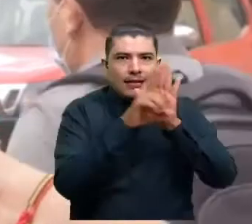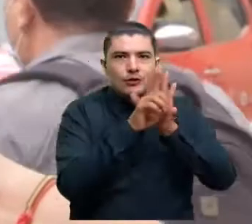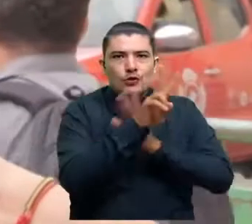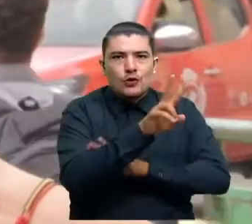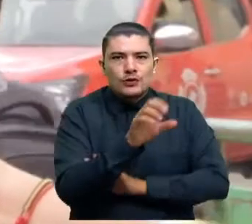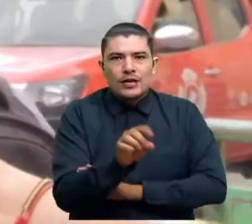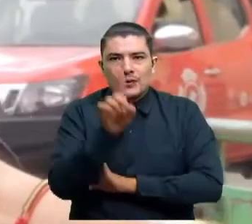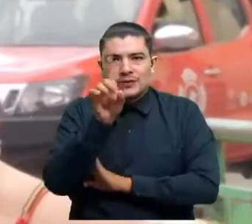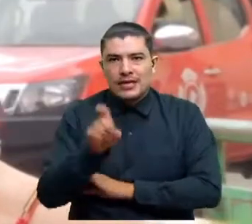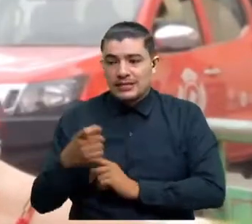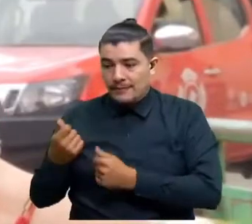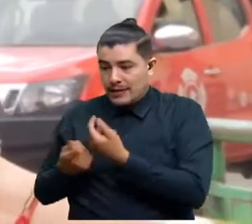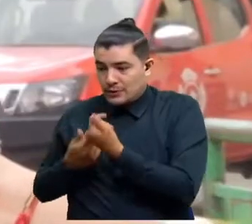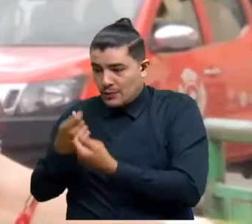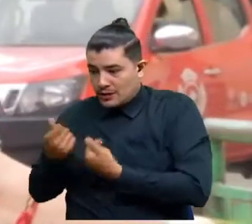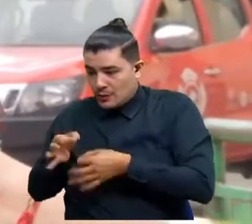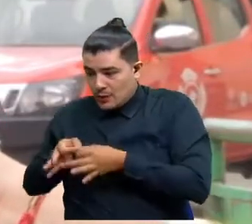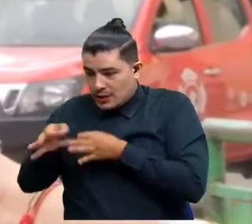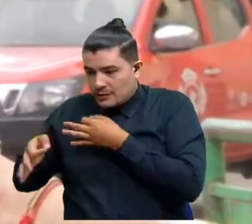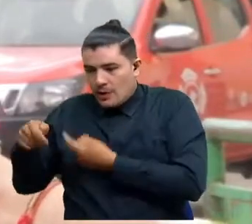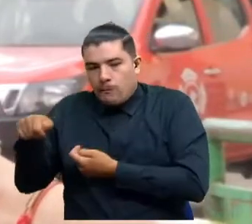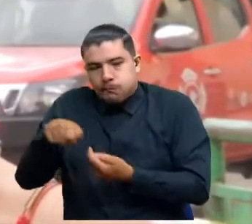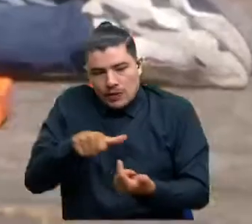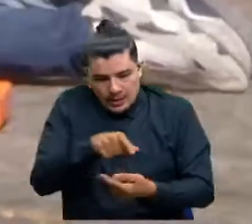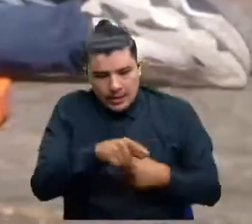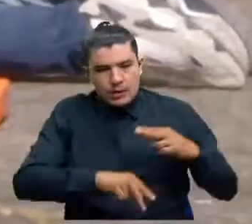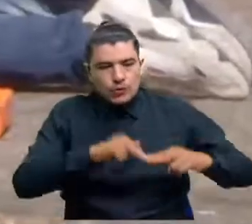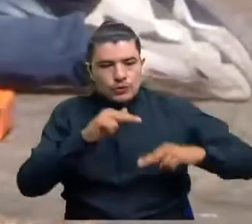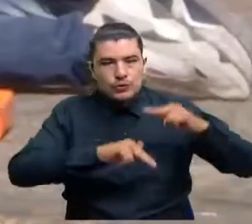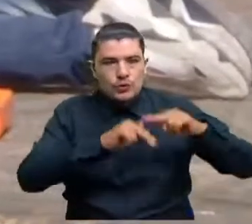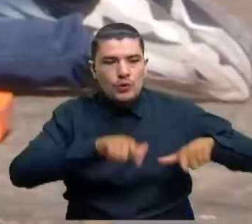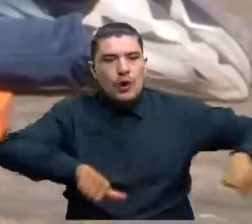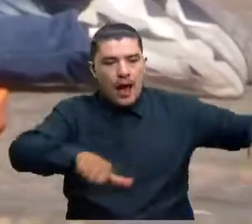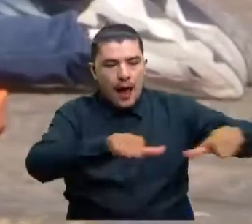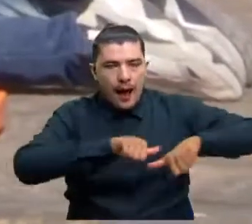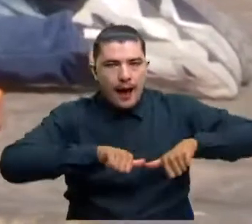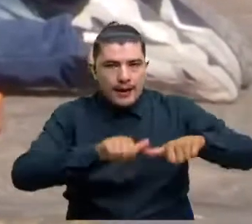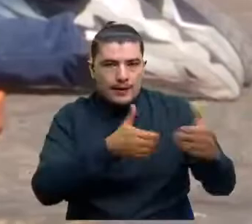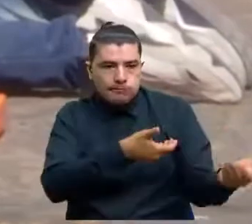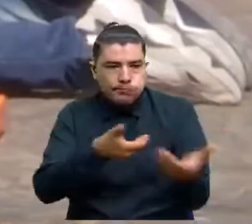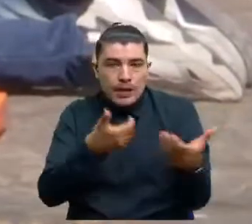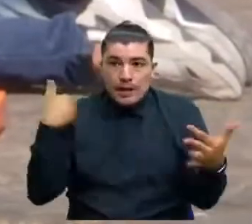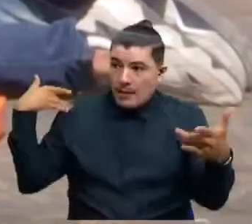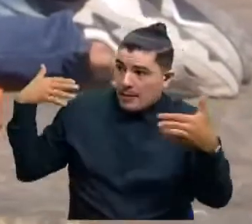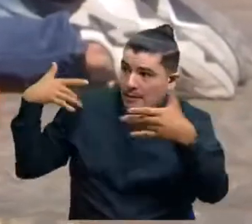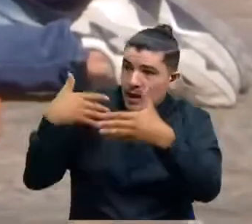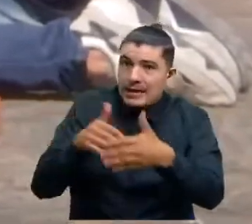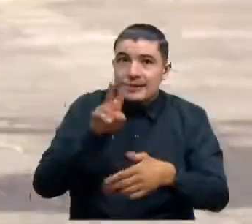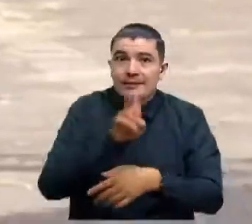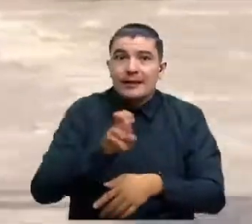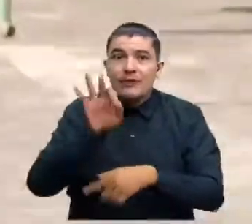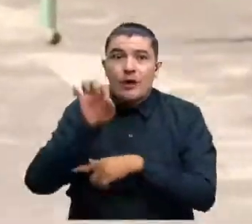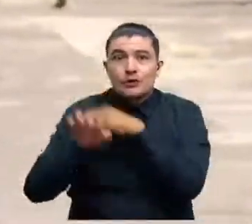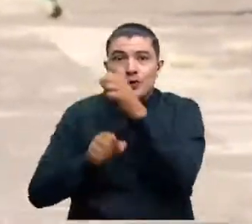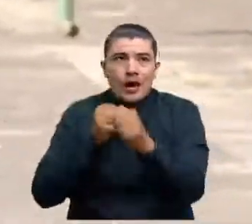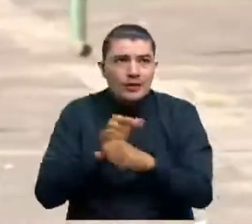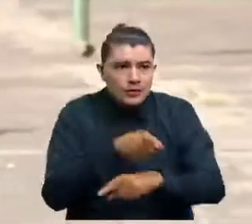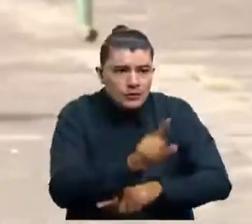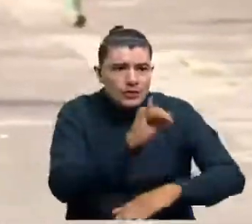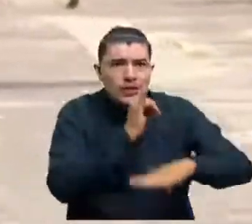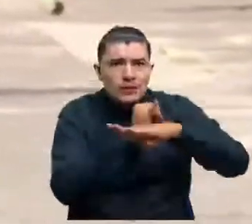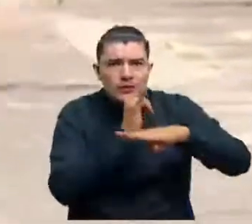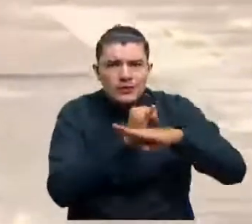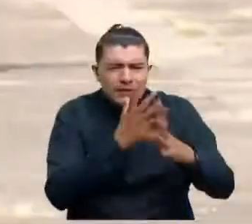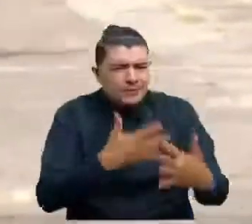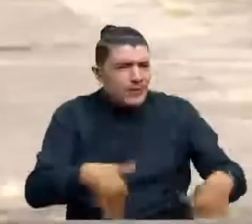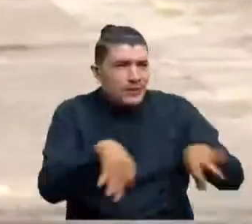rubros del presupuesto municipal a la oficialización de este proyecto. Hoy, 78 años después, esta institución insigne para los bumangueses se